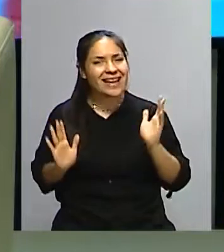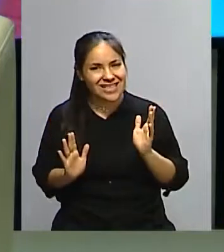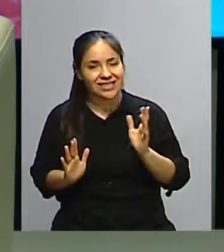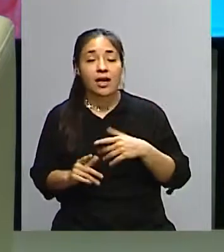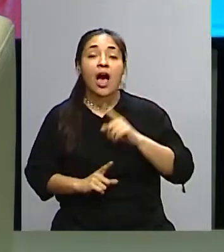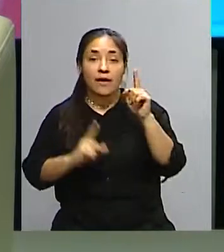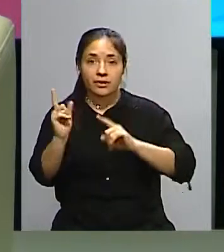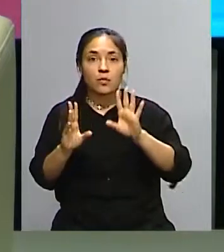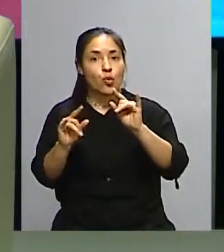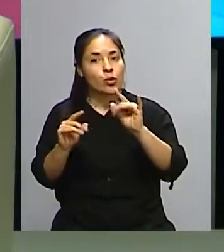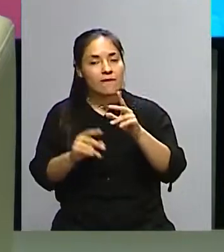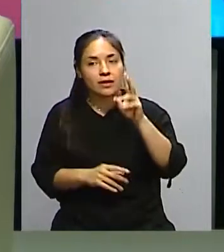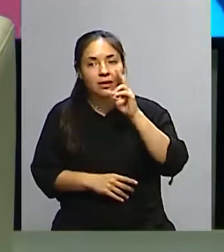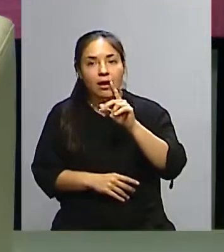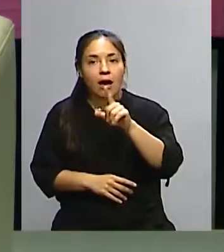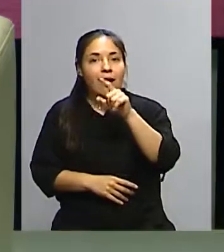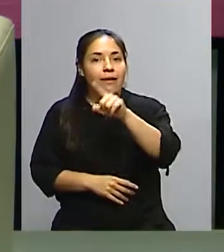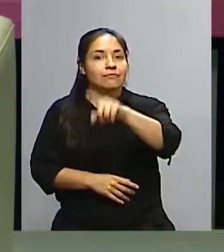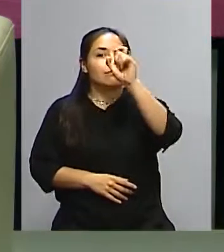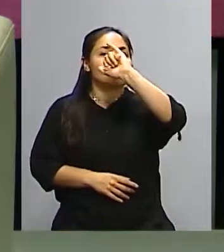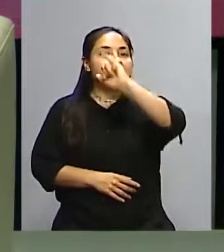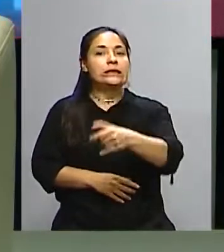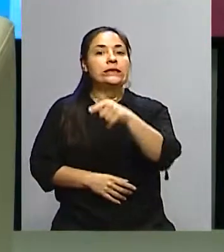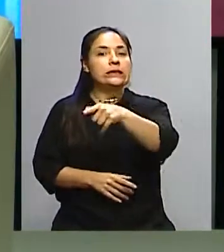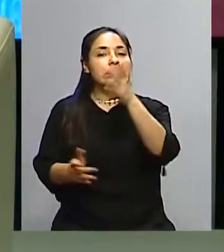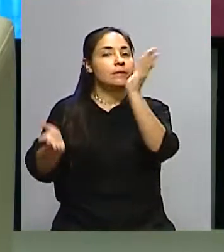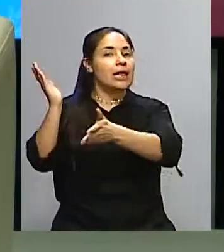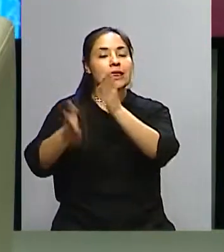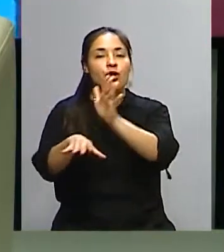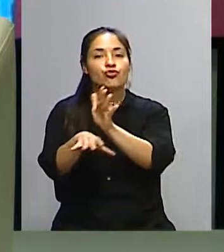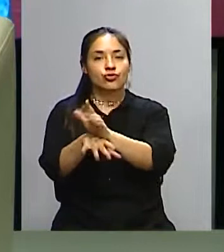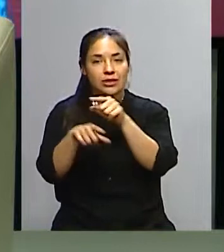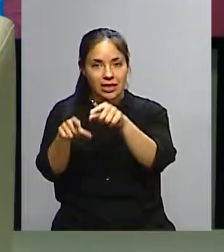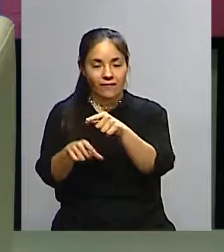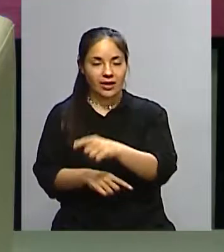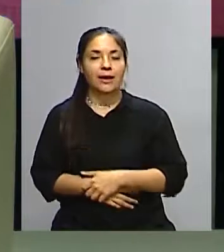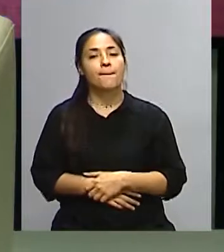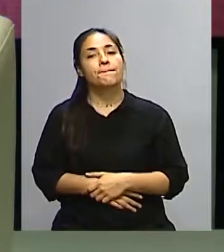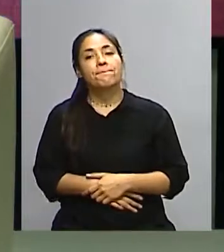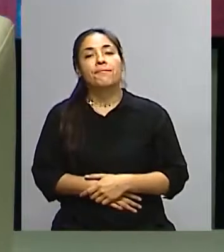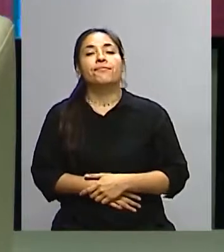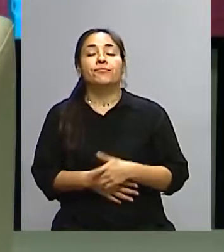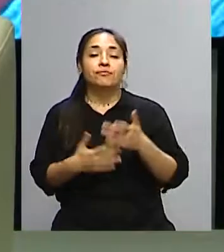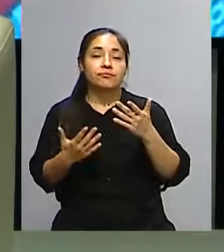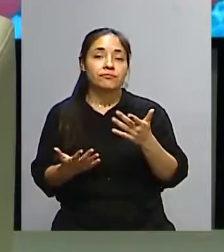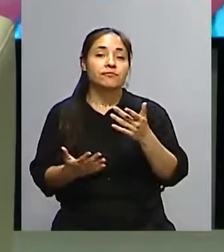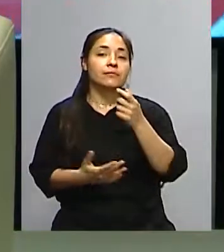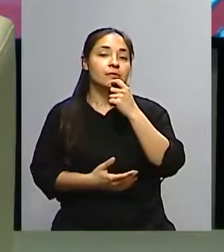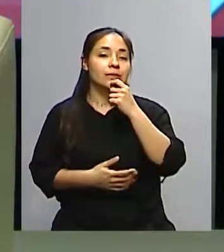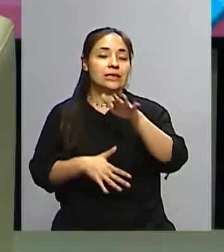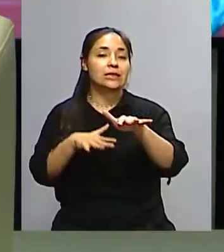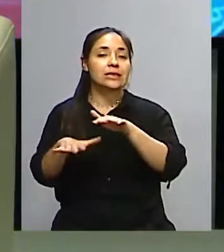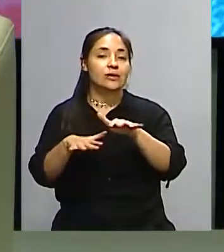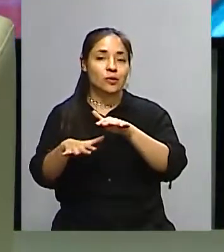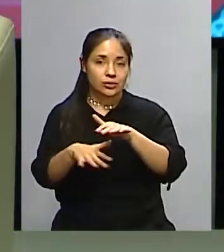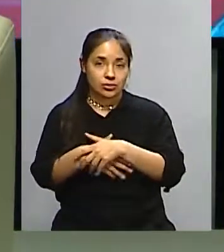ahí identificarlo como una conducta de maltrato o de violencia, ya sea una situación que se puede